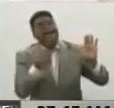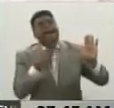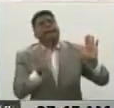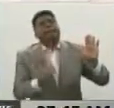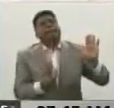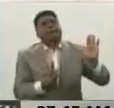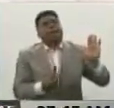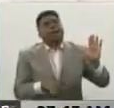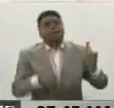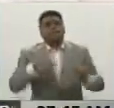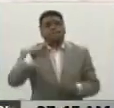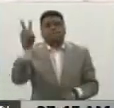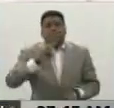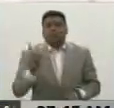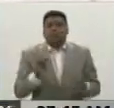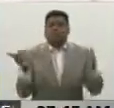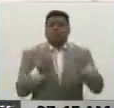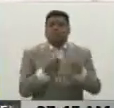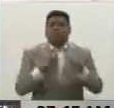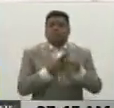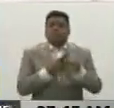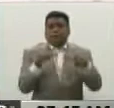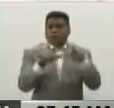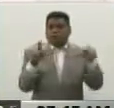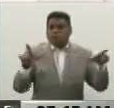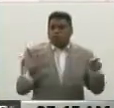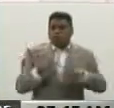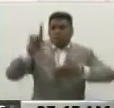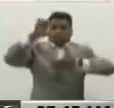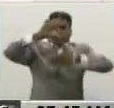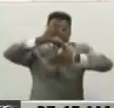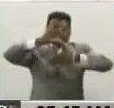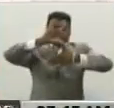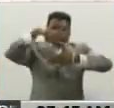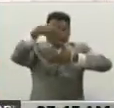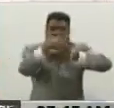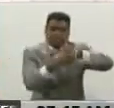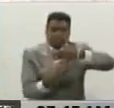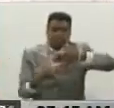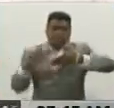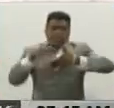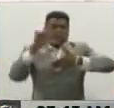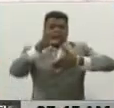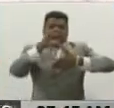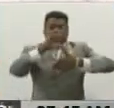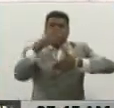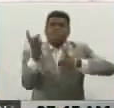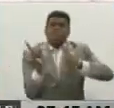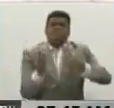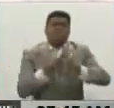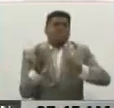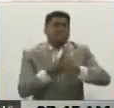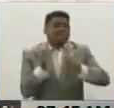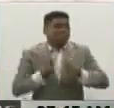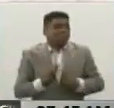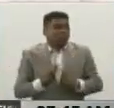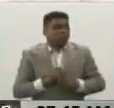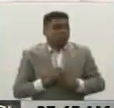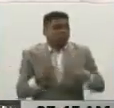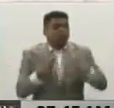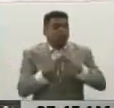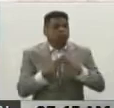Venezuela entre los primeros lugares. En comparación con Latinoamérica. De Latinoamérica, así es, de lo que es el acceso a las tecnologías. Y en el